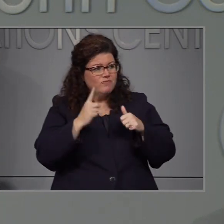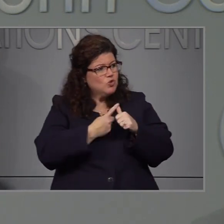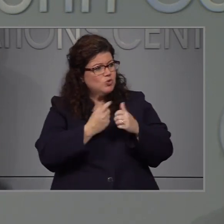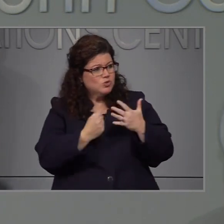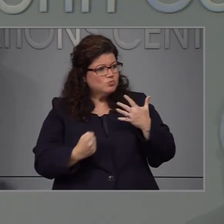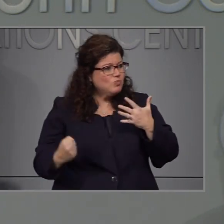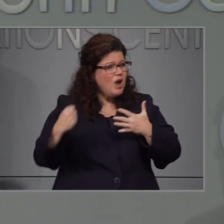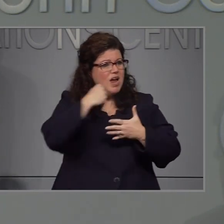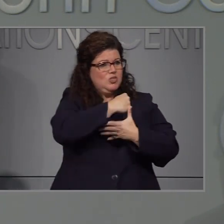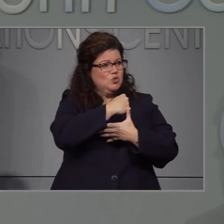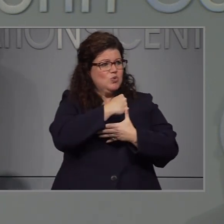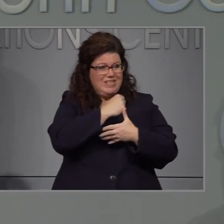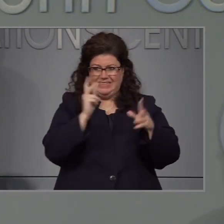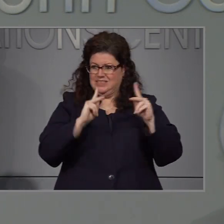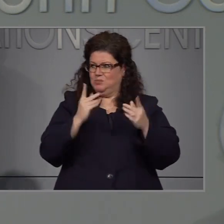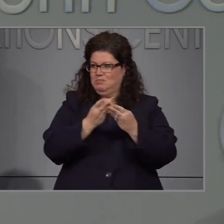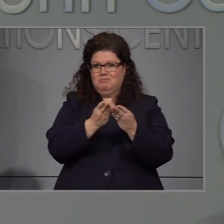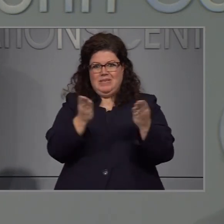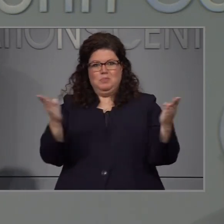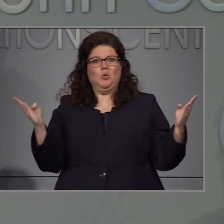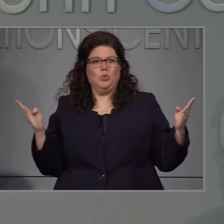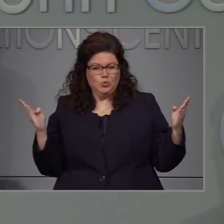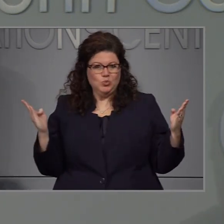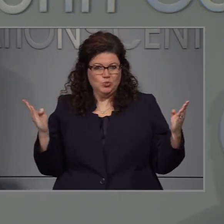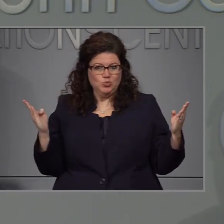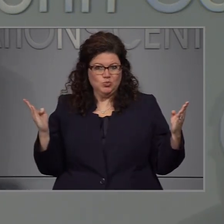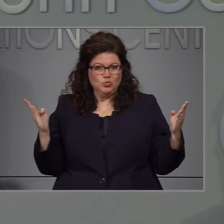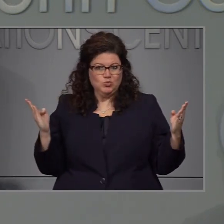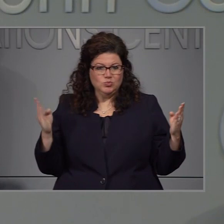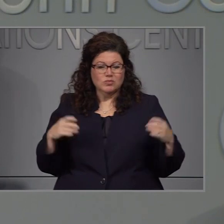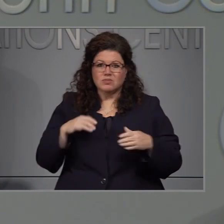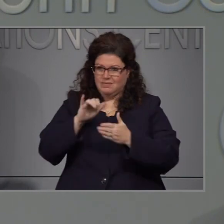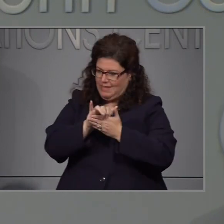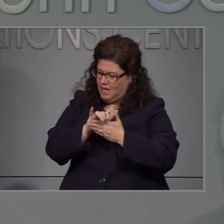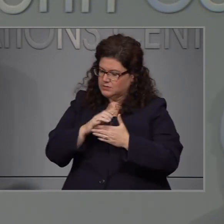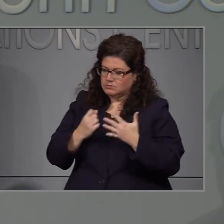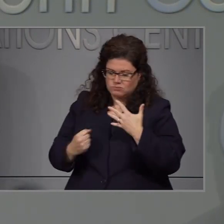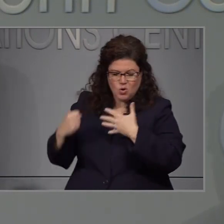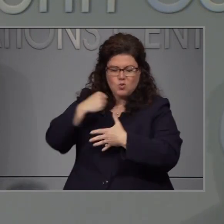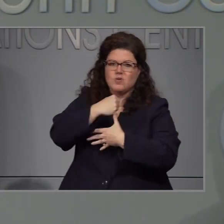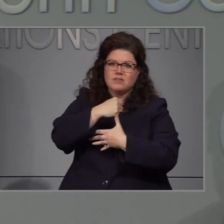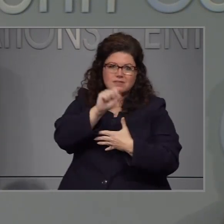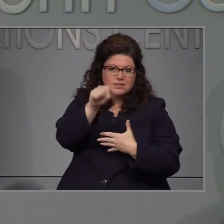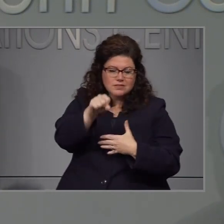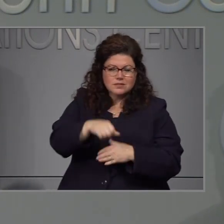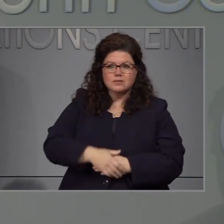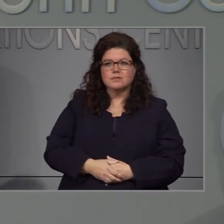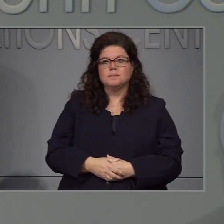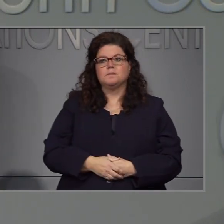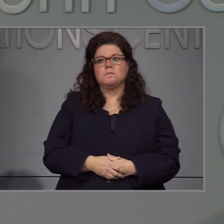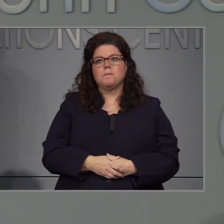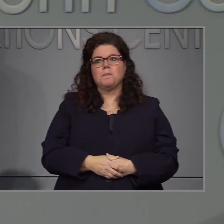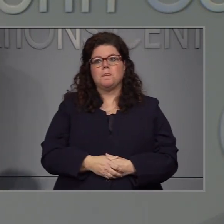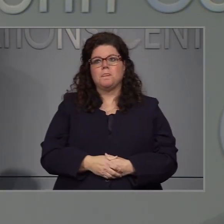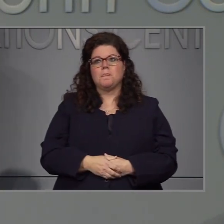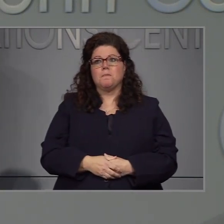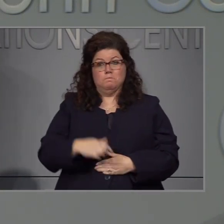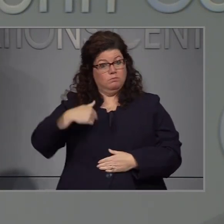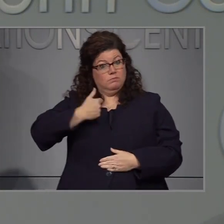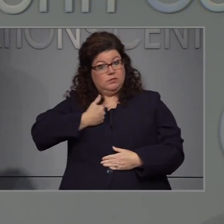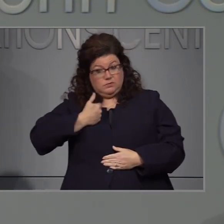más conviene para la salud y el bienestar de nuestros ciudadanos y por considerar esto la primera